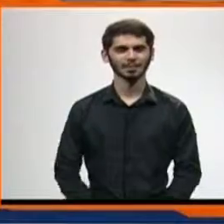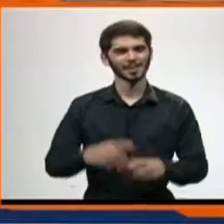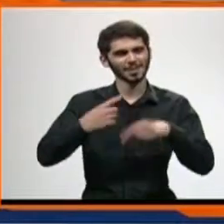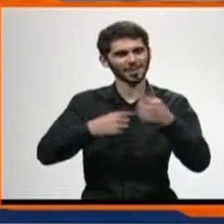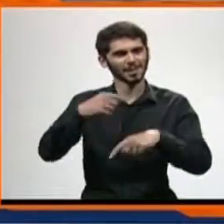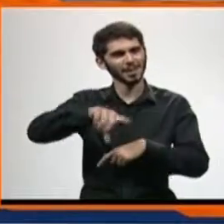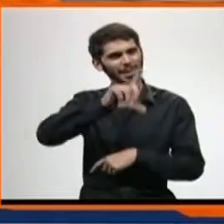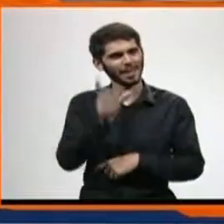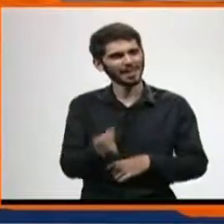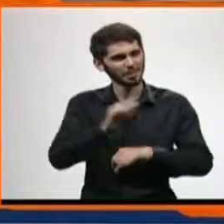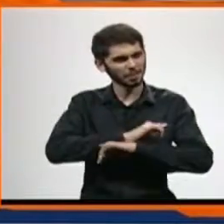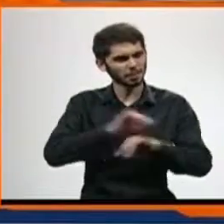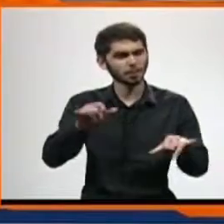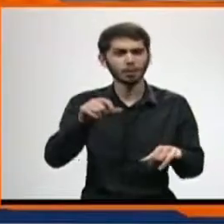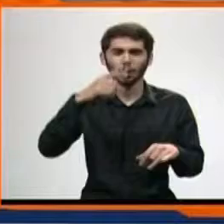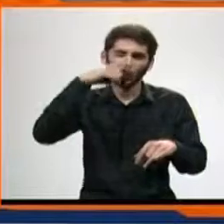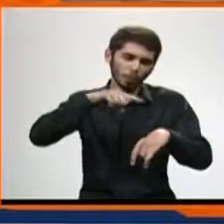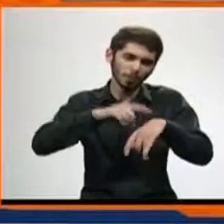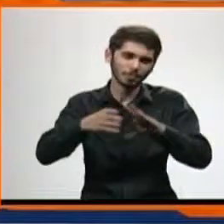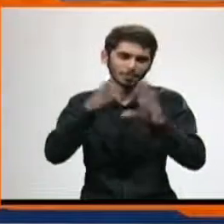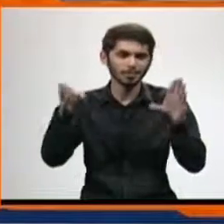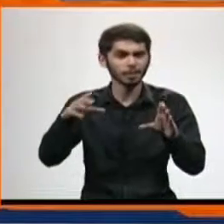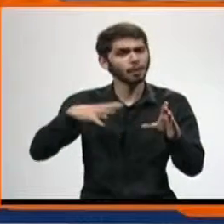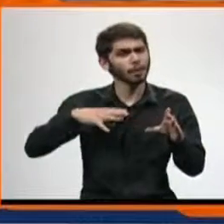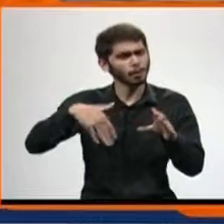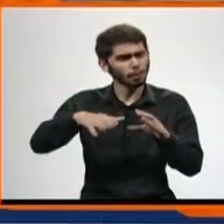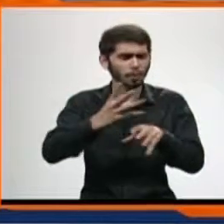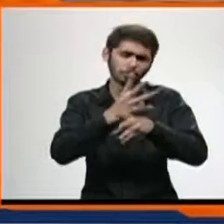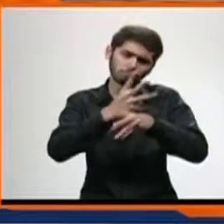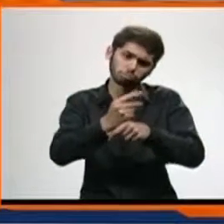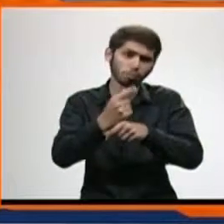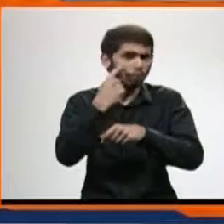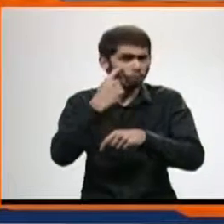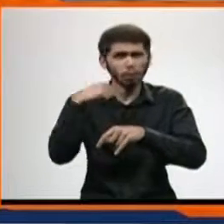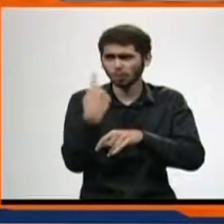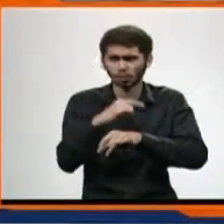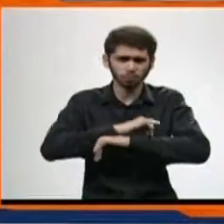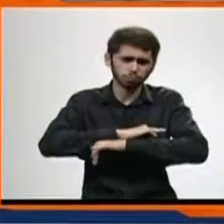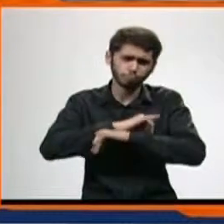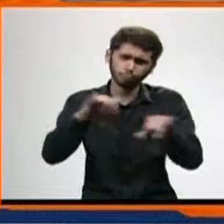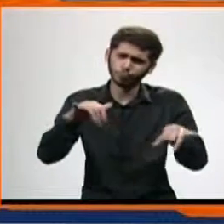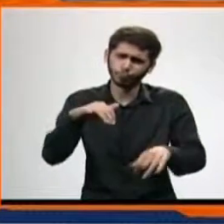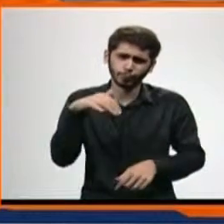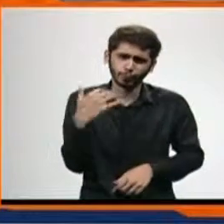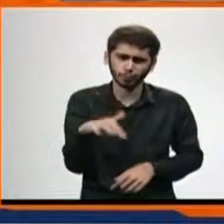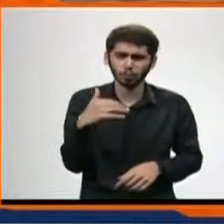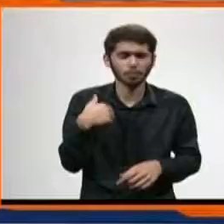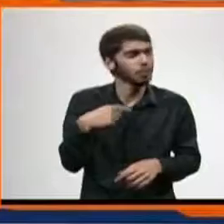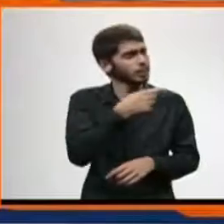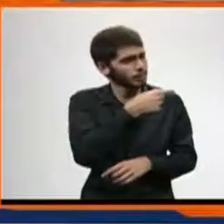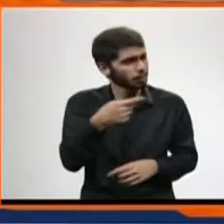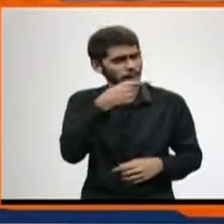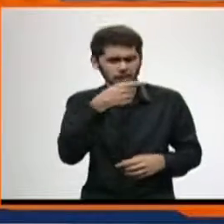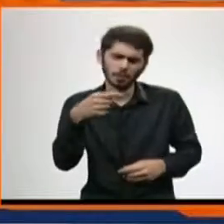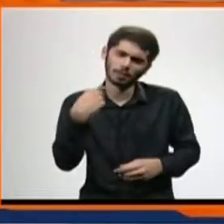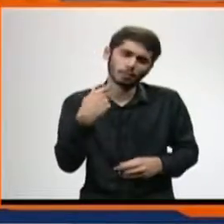continuamos en esta edición de deporte noticias último tramo falta poquito ya para despedirnos pero todavía nos queda mucha información Como cada semana Te invito Fed a que veamos